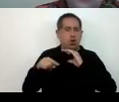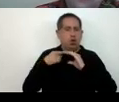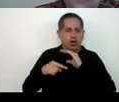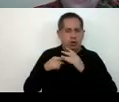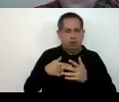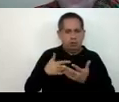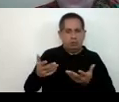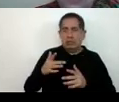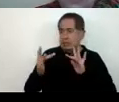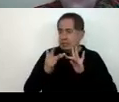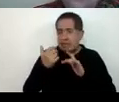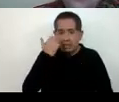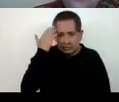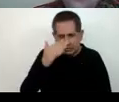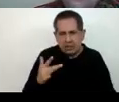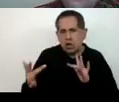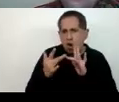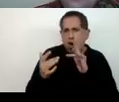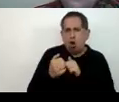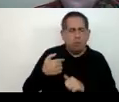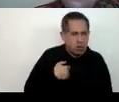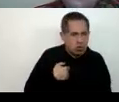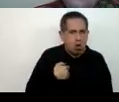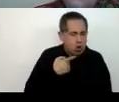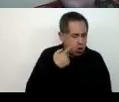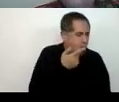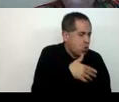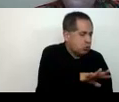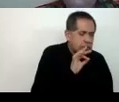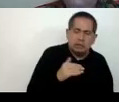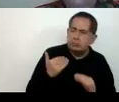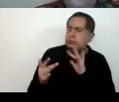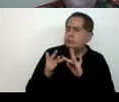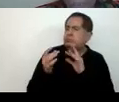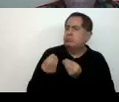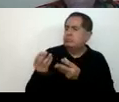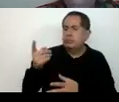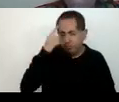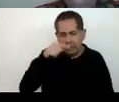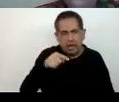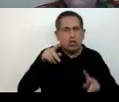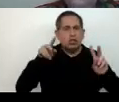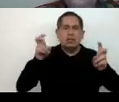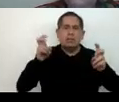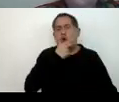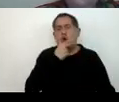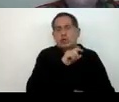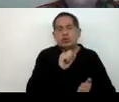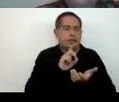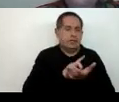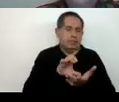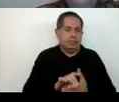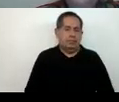que esté interesada en saber si existen estadísticas de esterilización forzada en hombres con discapacidad.